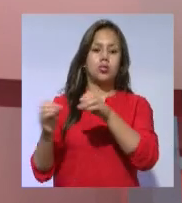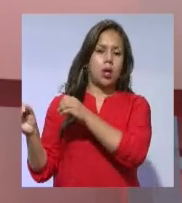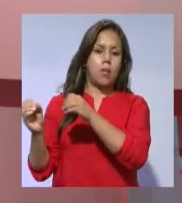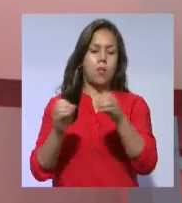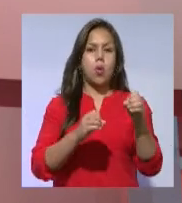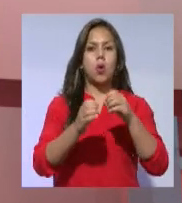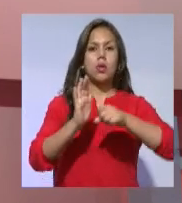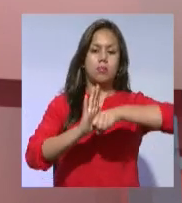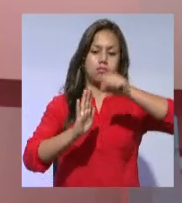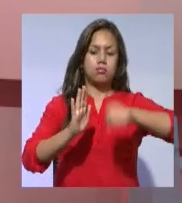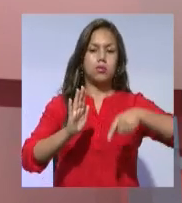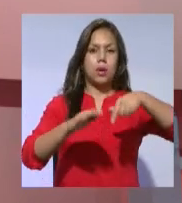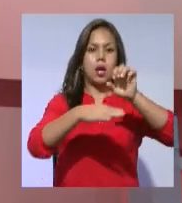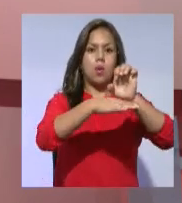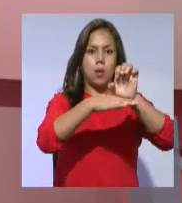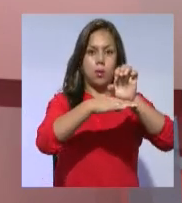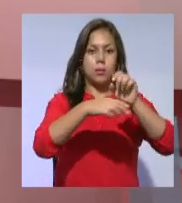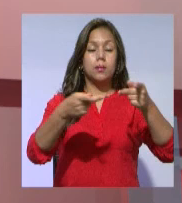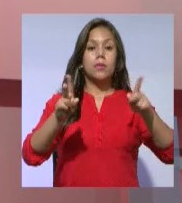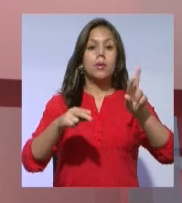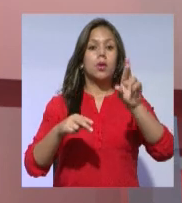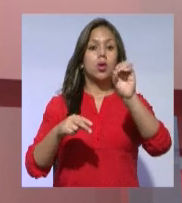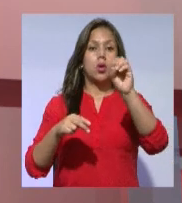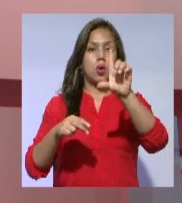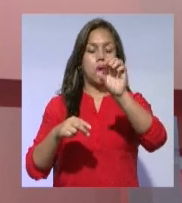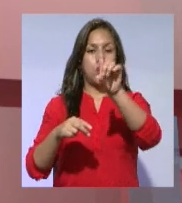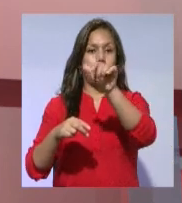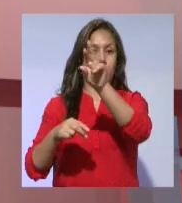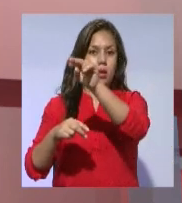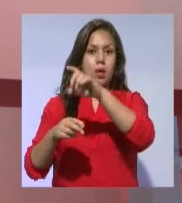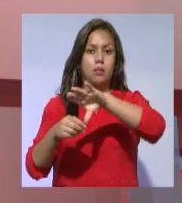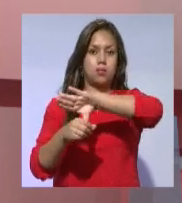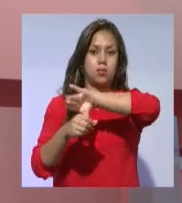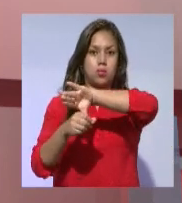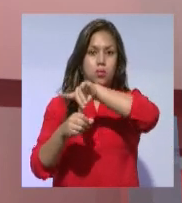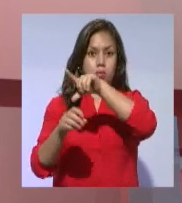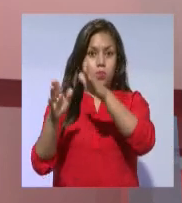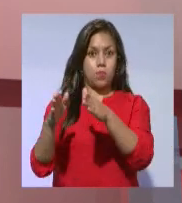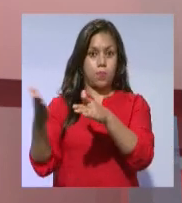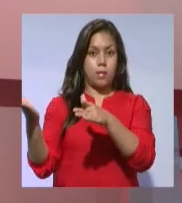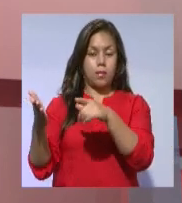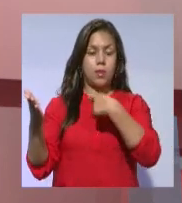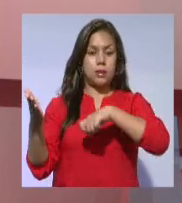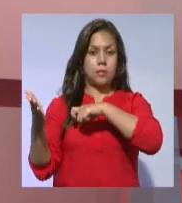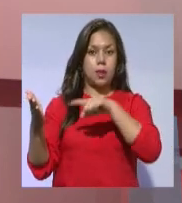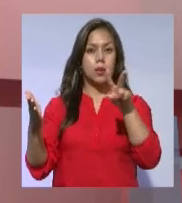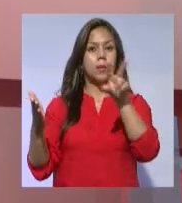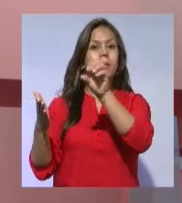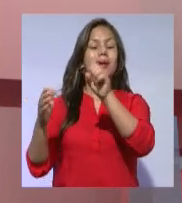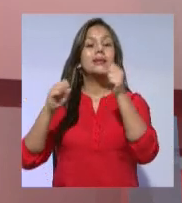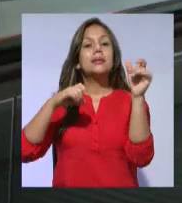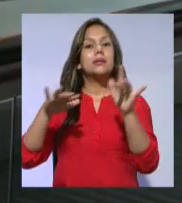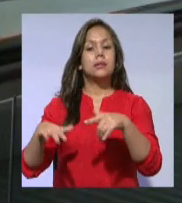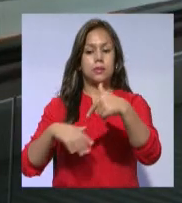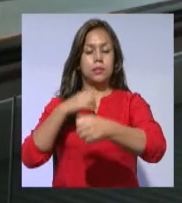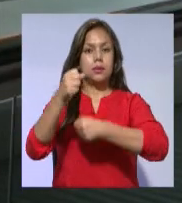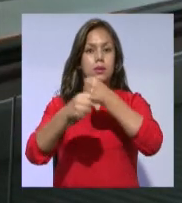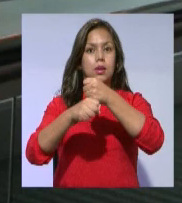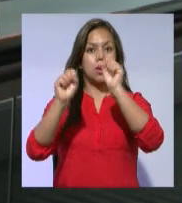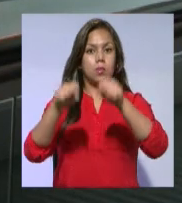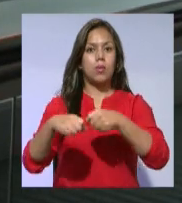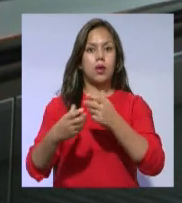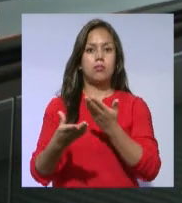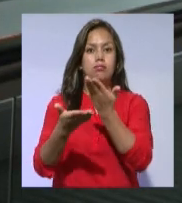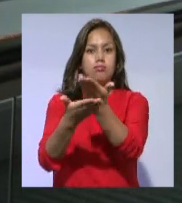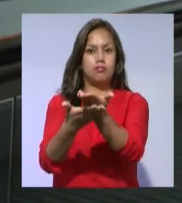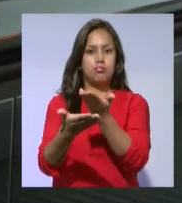ecuatoriano cristóbal roldán es el nuevo embajador de ecuador en españa el 20 de septiembre de este año está previsto que presente